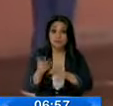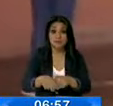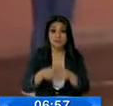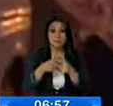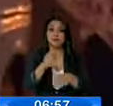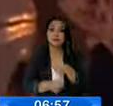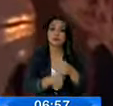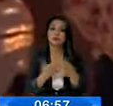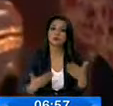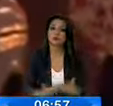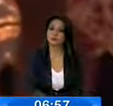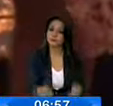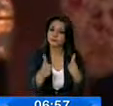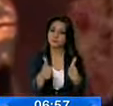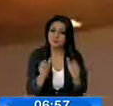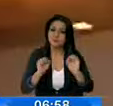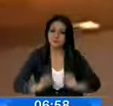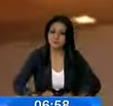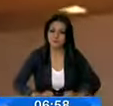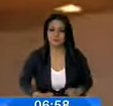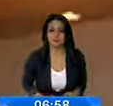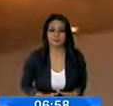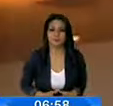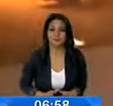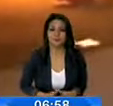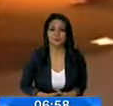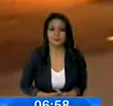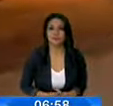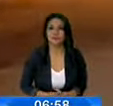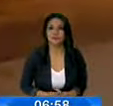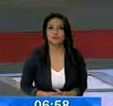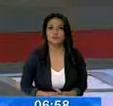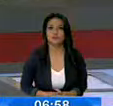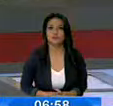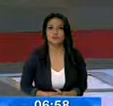el año nuevo con pie derecho. En Quito informó Andrea Orbe.